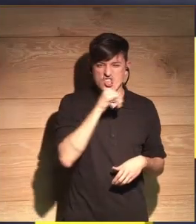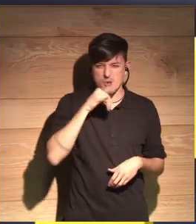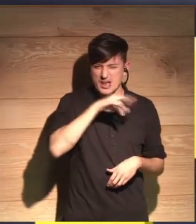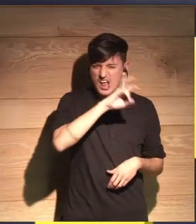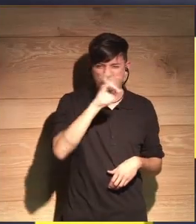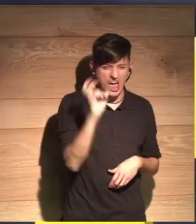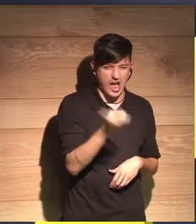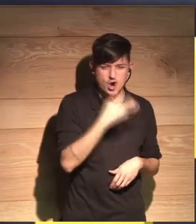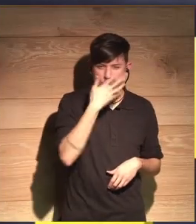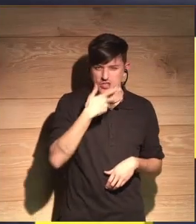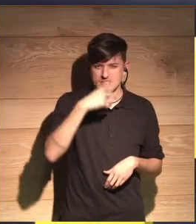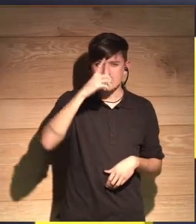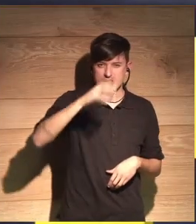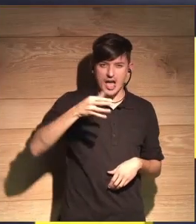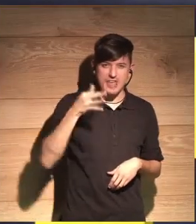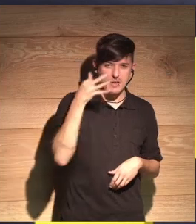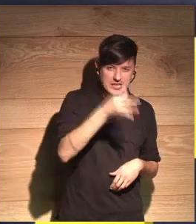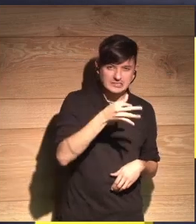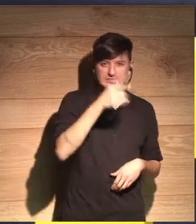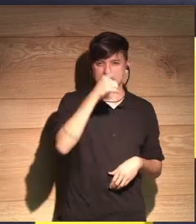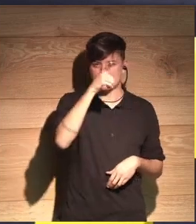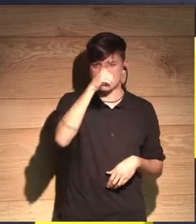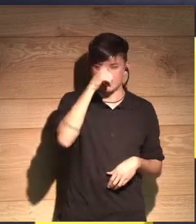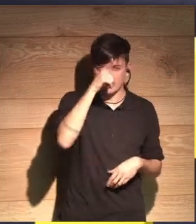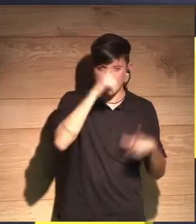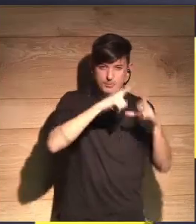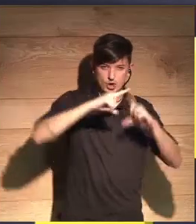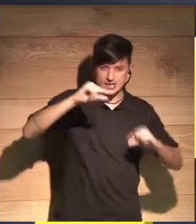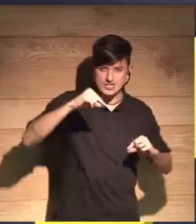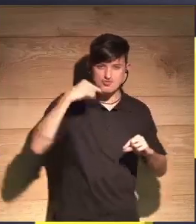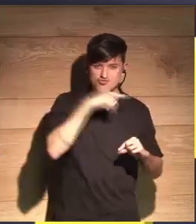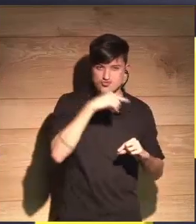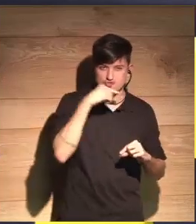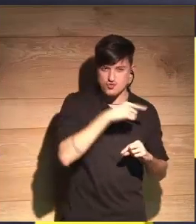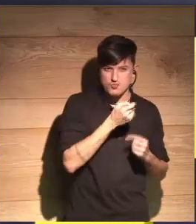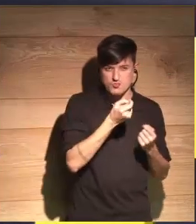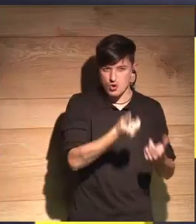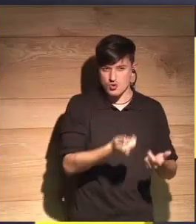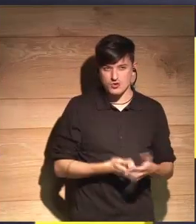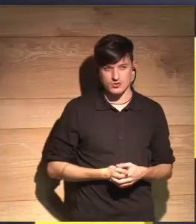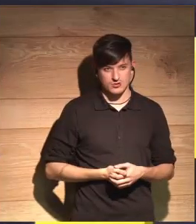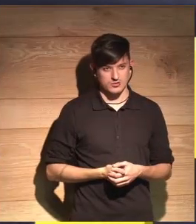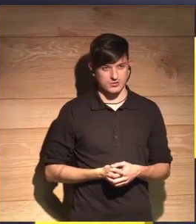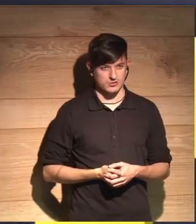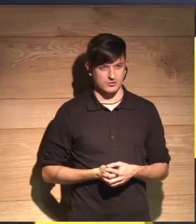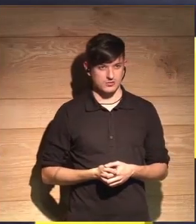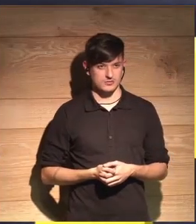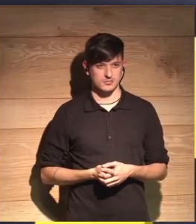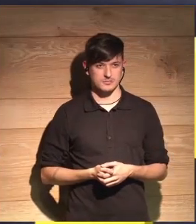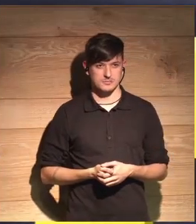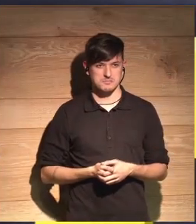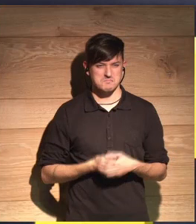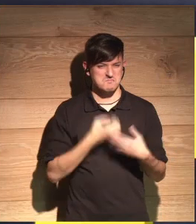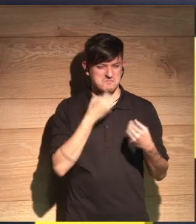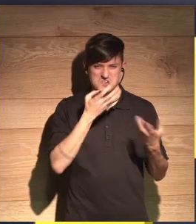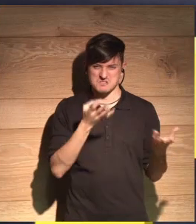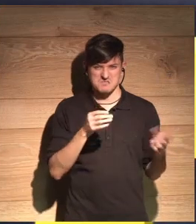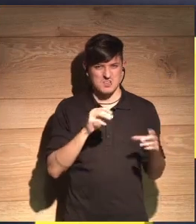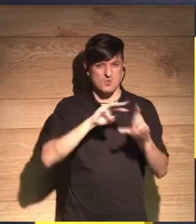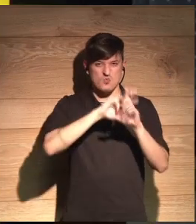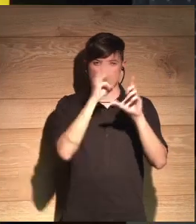alemán y japonés y ruso o un poquito traté de tratar de hablar de la wikipedia